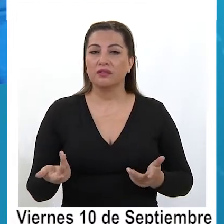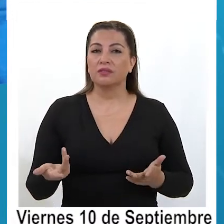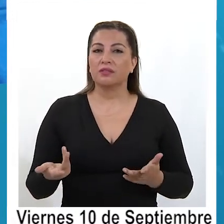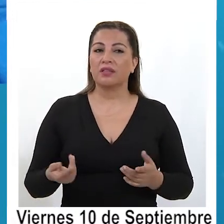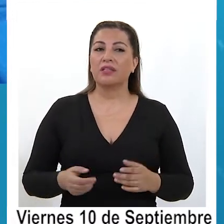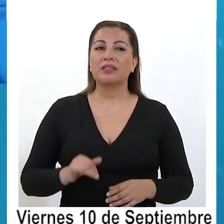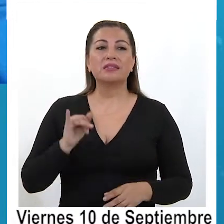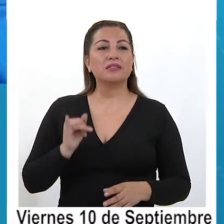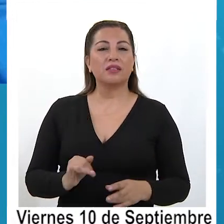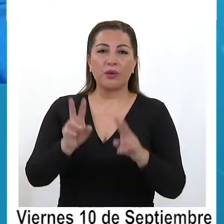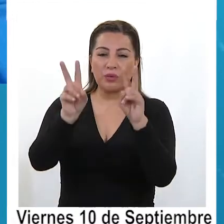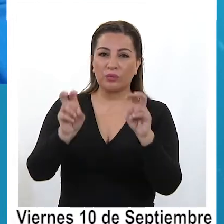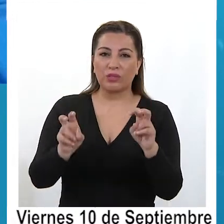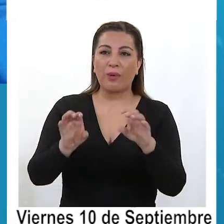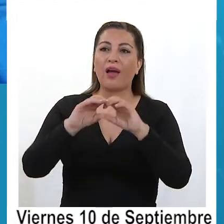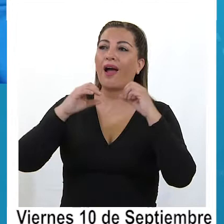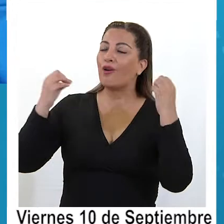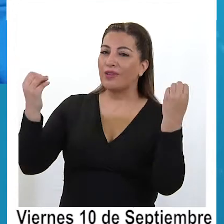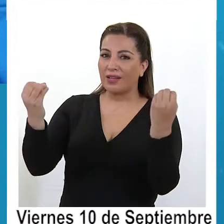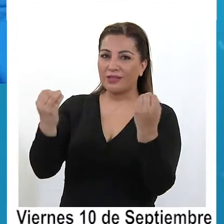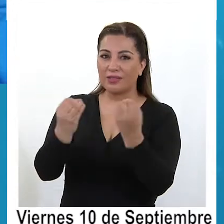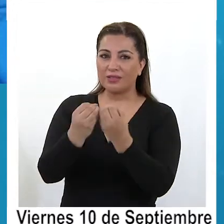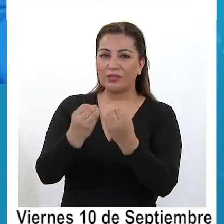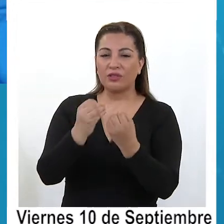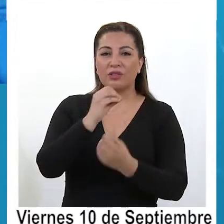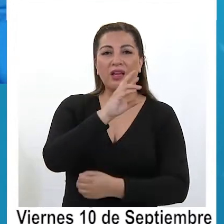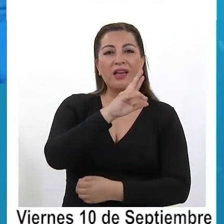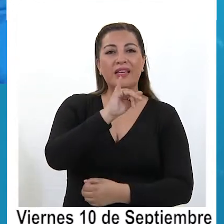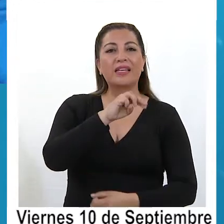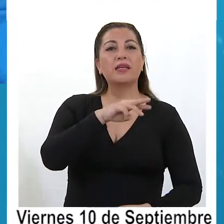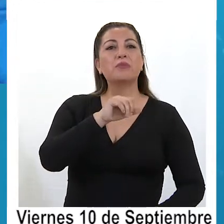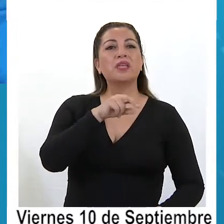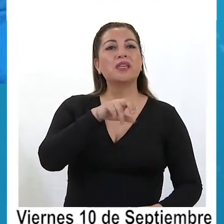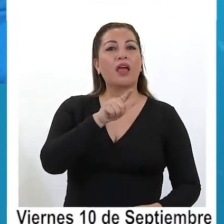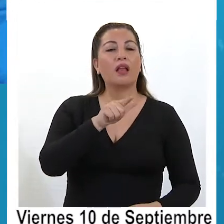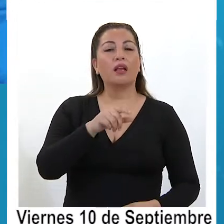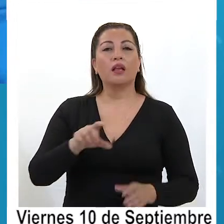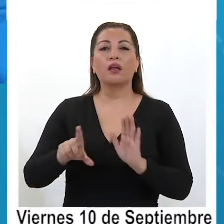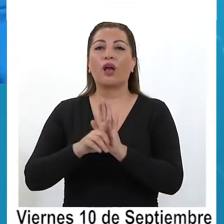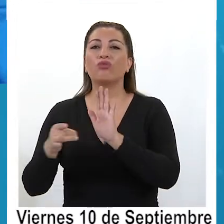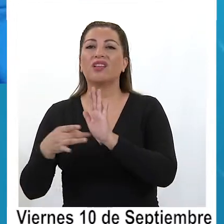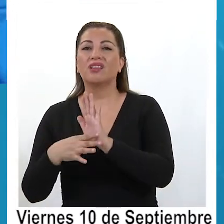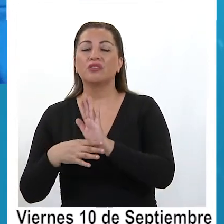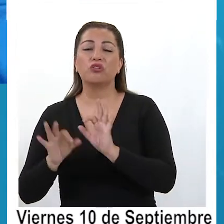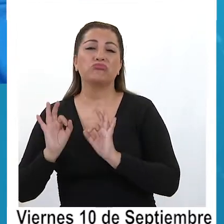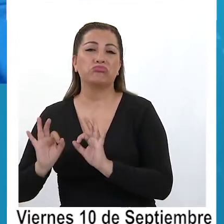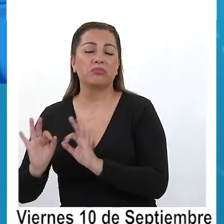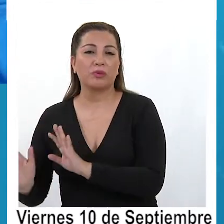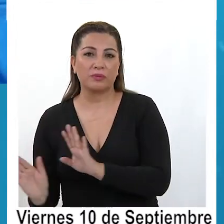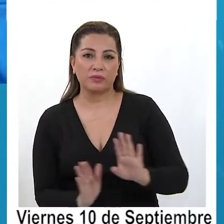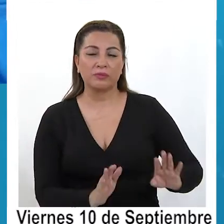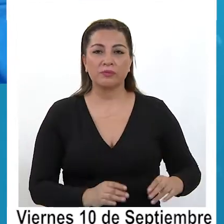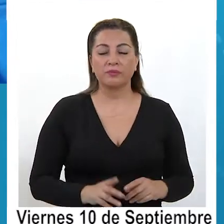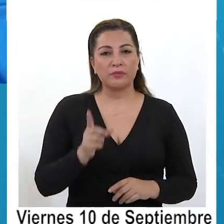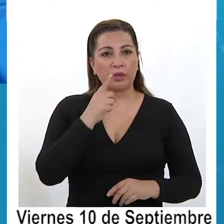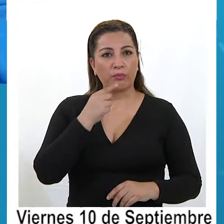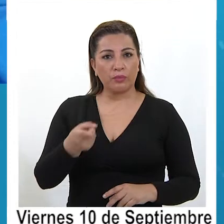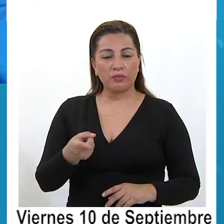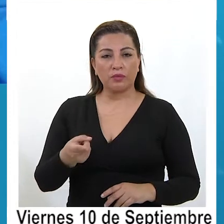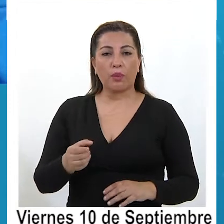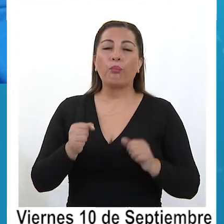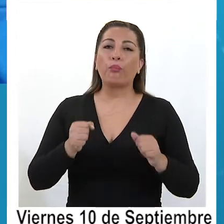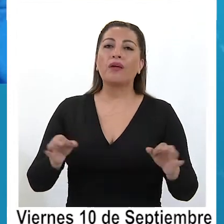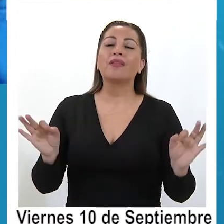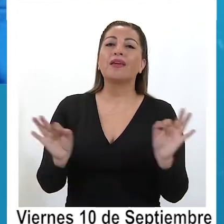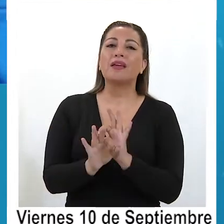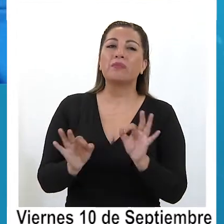más asociada a una organización criminal que a un delito común. Ujú. Claro, y si nos pudiera